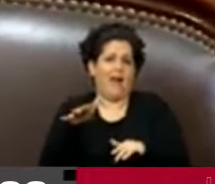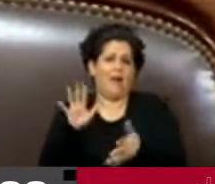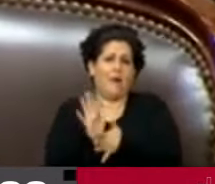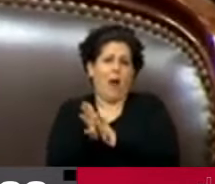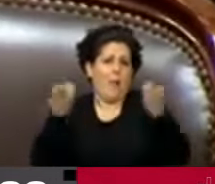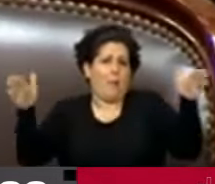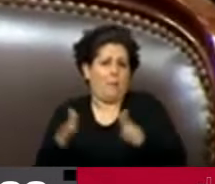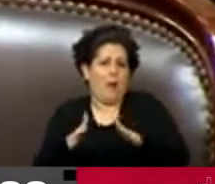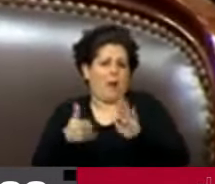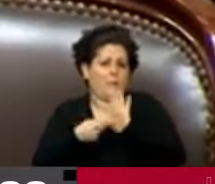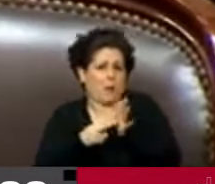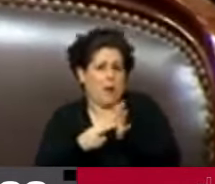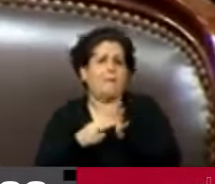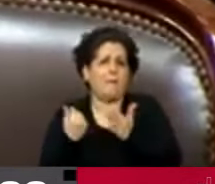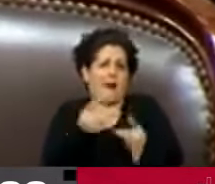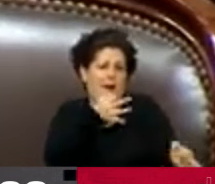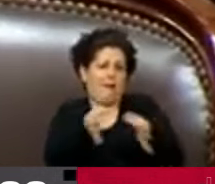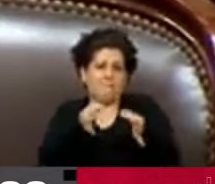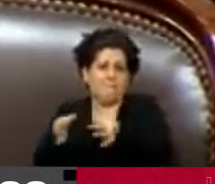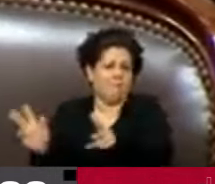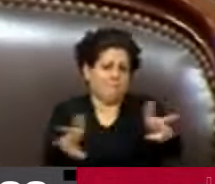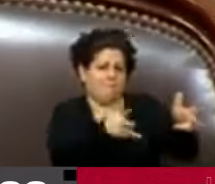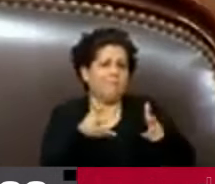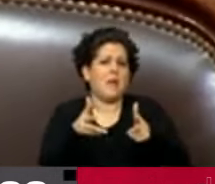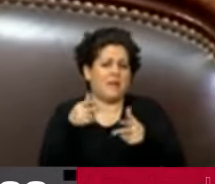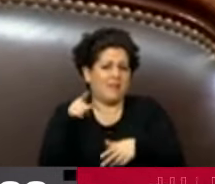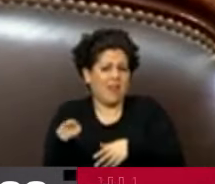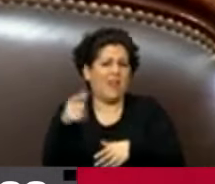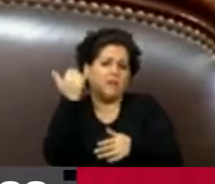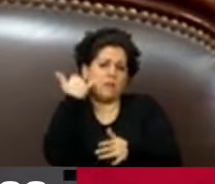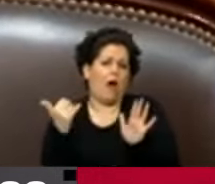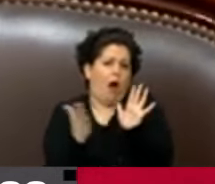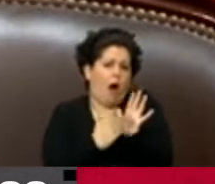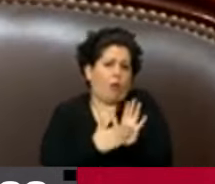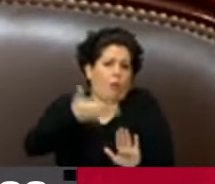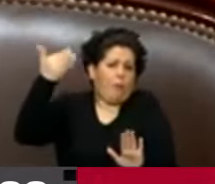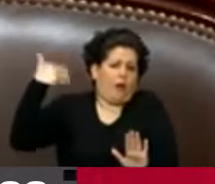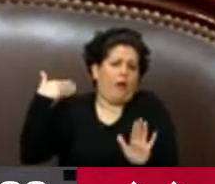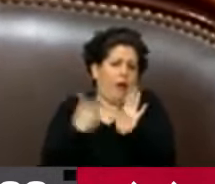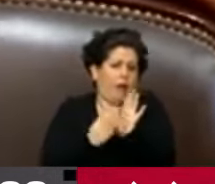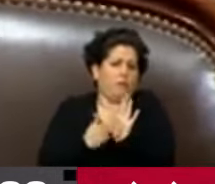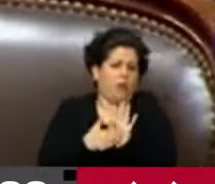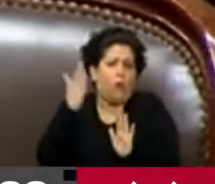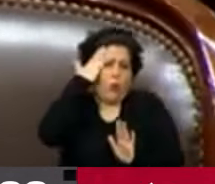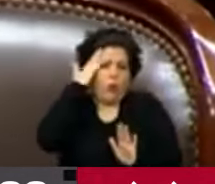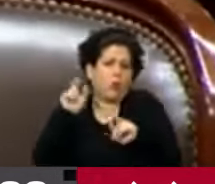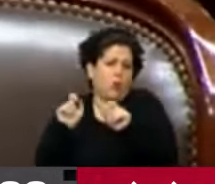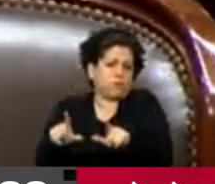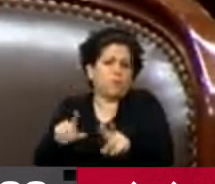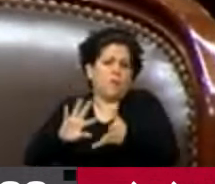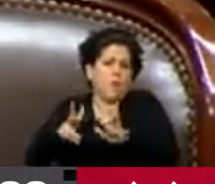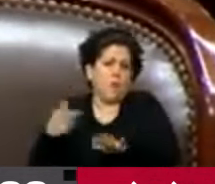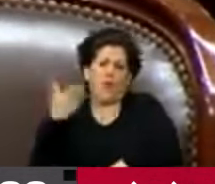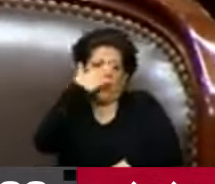es propia de la fe de los conversos, que se cultivaron con argumentos y una cultura que después usa en